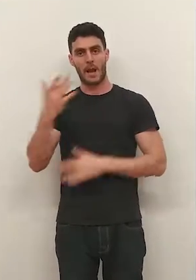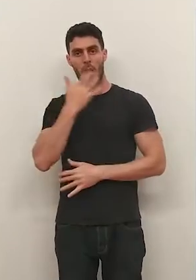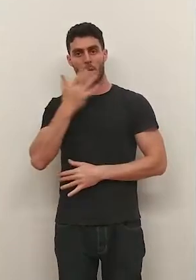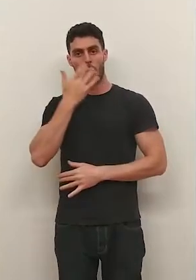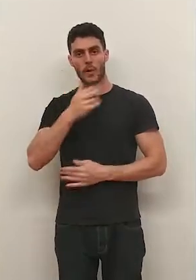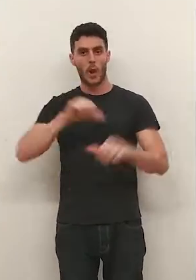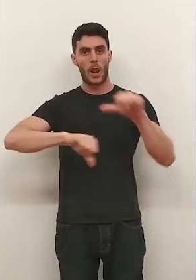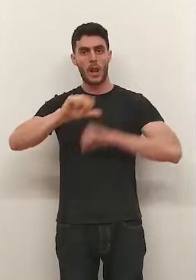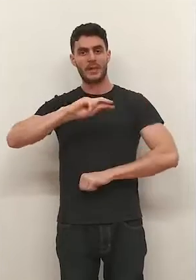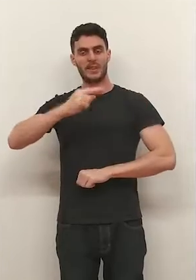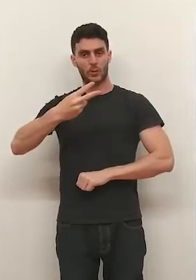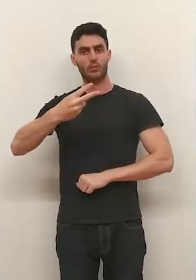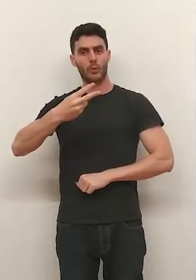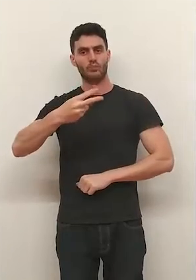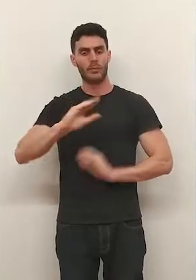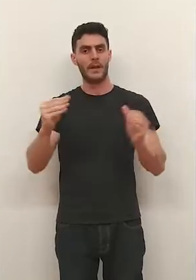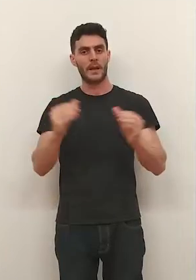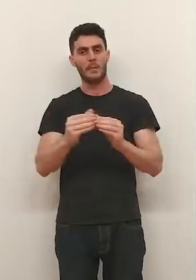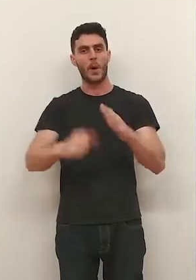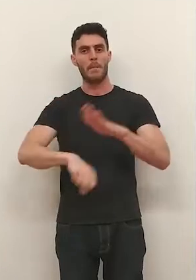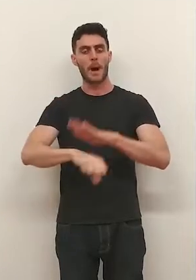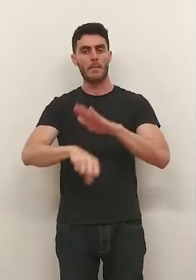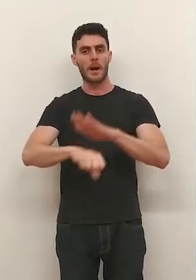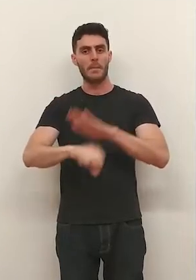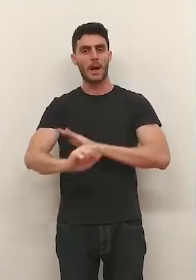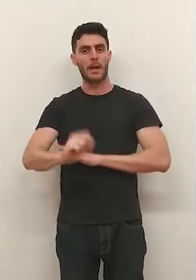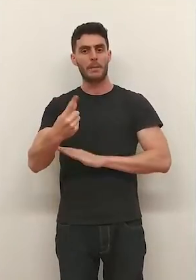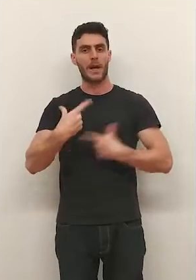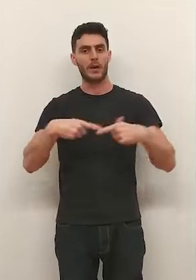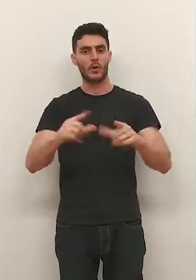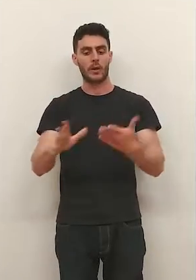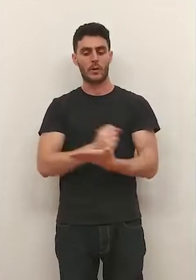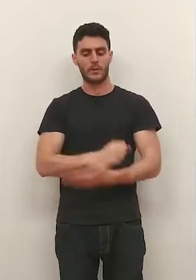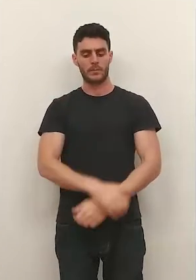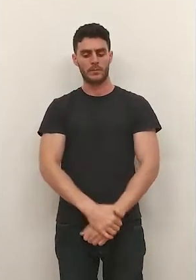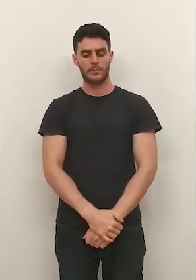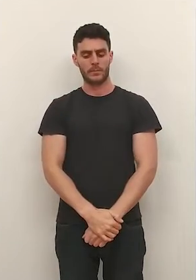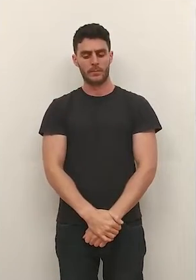amarillo finalizó la liga en segunda posición, siendo el equipo más goleador de toda la categoría.